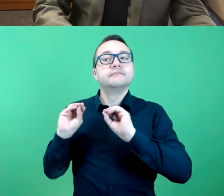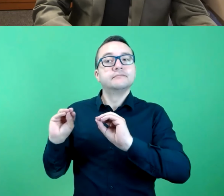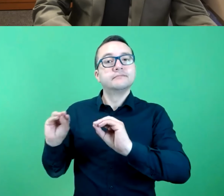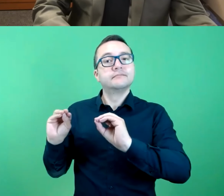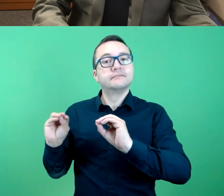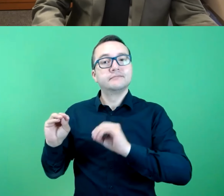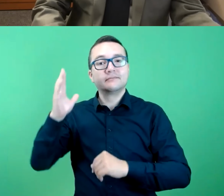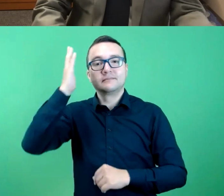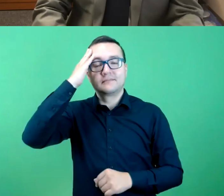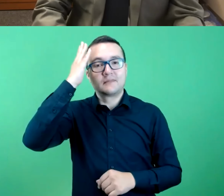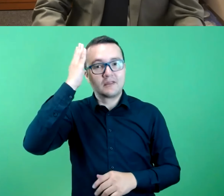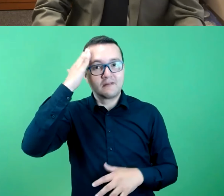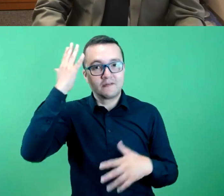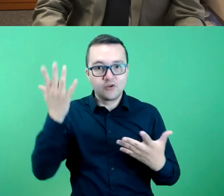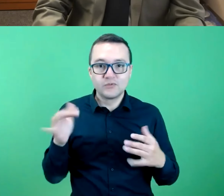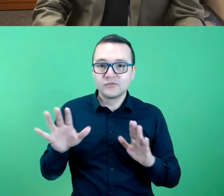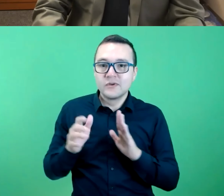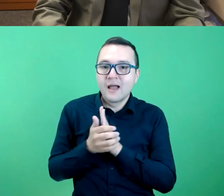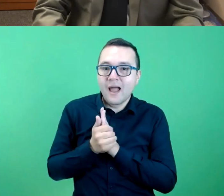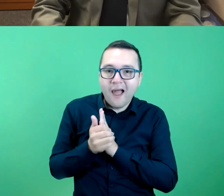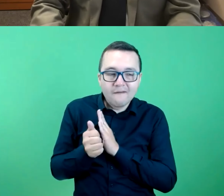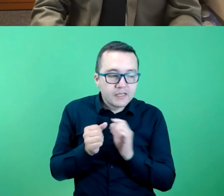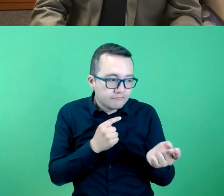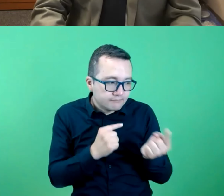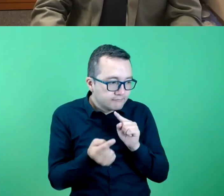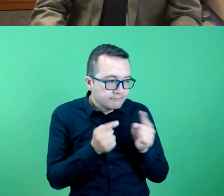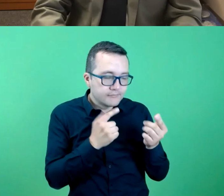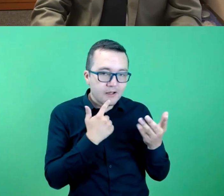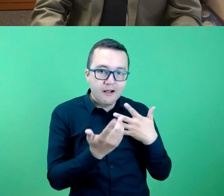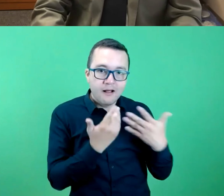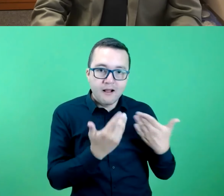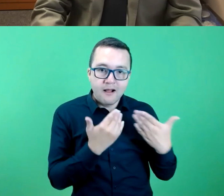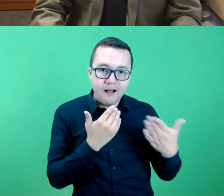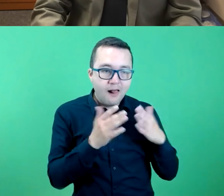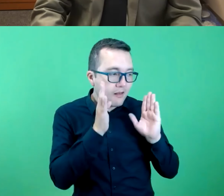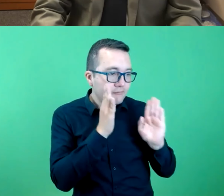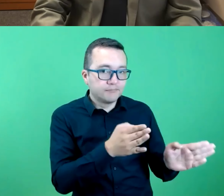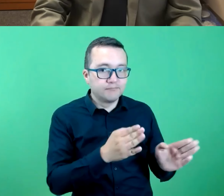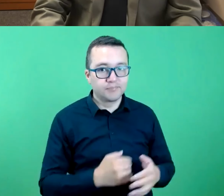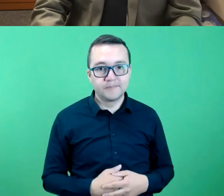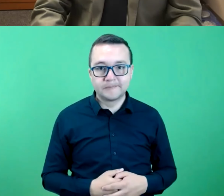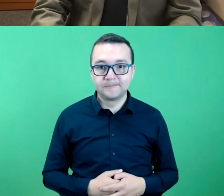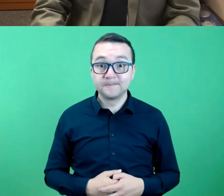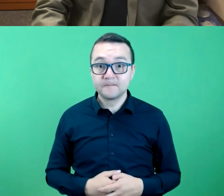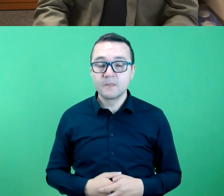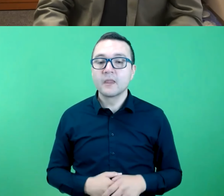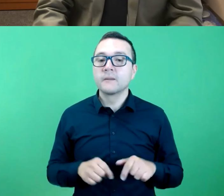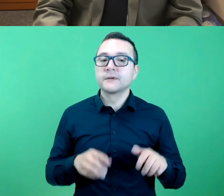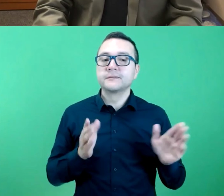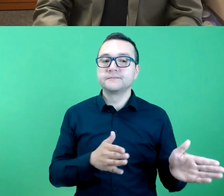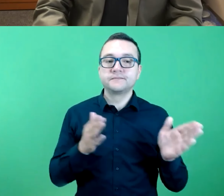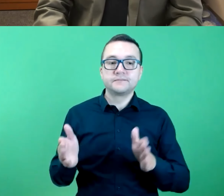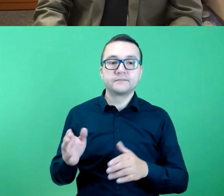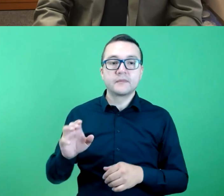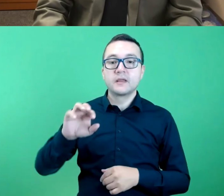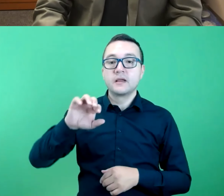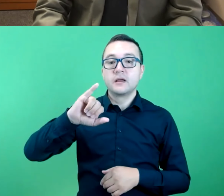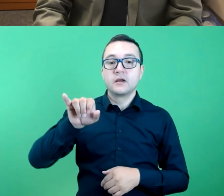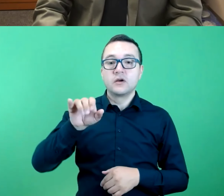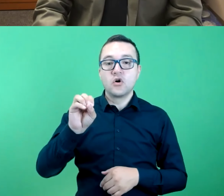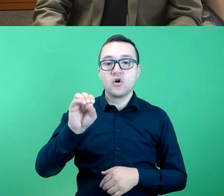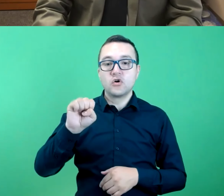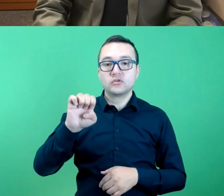en habilidades para que esto vaya ocurriendo y en instrumentos. Y en ese sentido me dirijo ahora a José Luis Nates, y